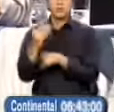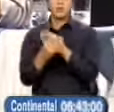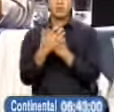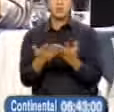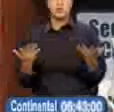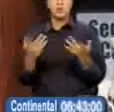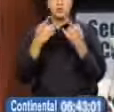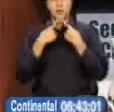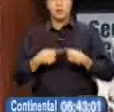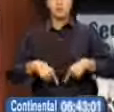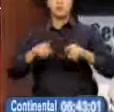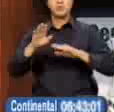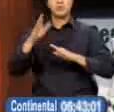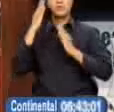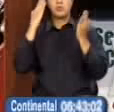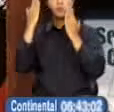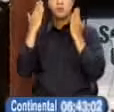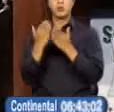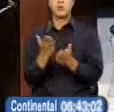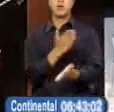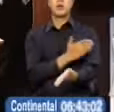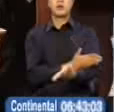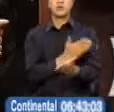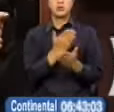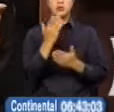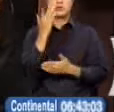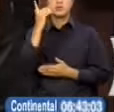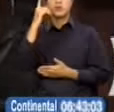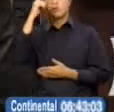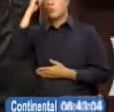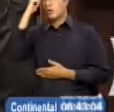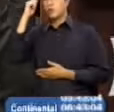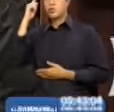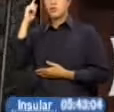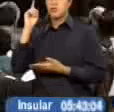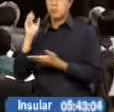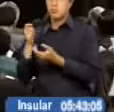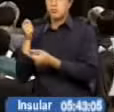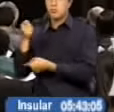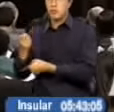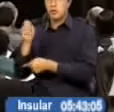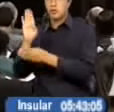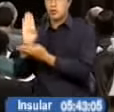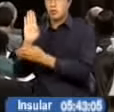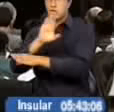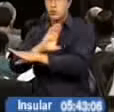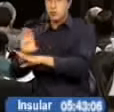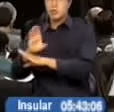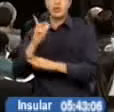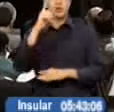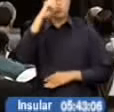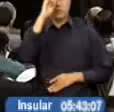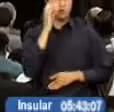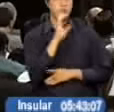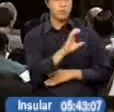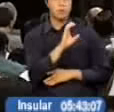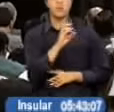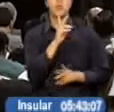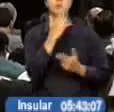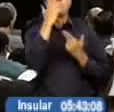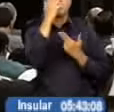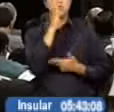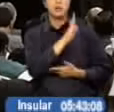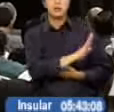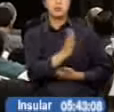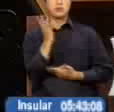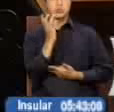tomar la palabra hizo un comparativo de lo que corresponde al subsidio del seguro social campesino y el subsidio que asume el estado para el pago de las pensiones de los militares